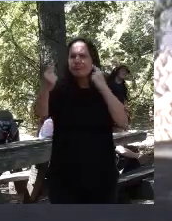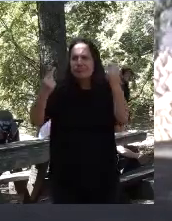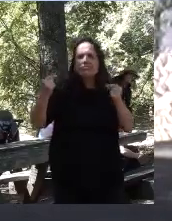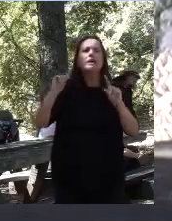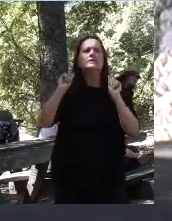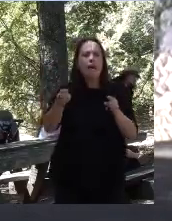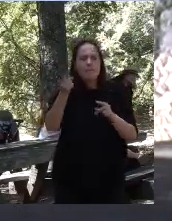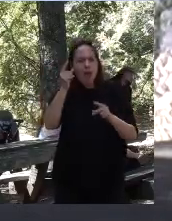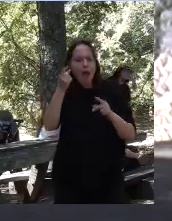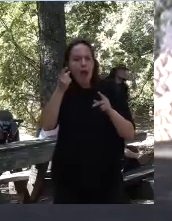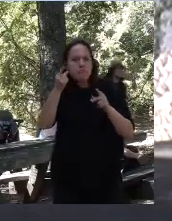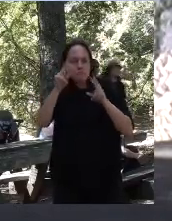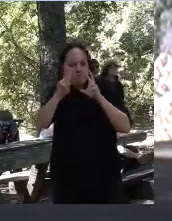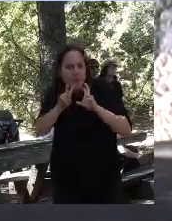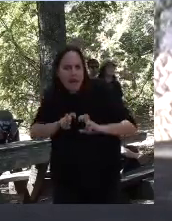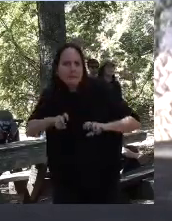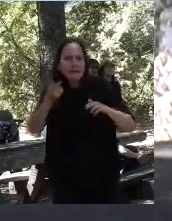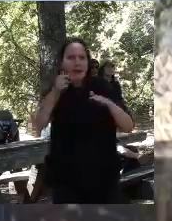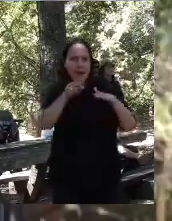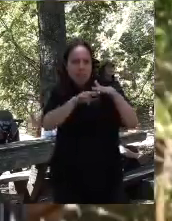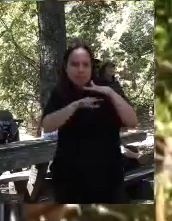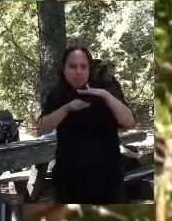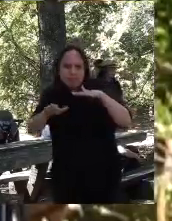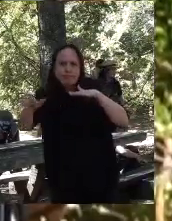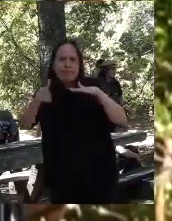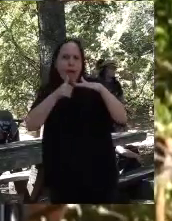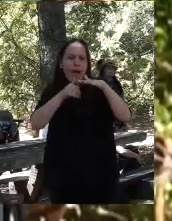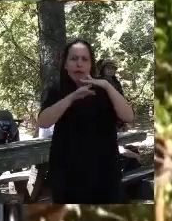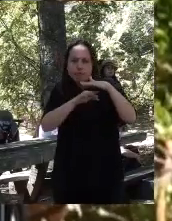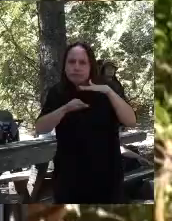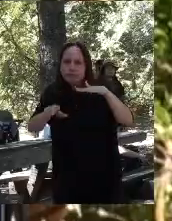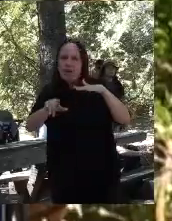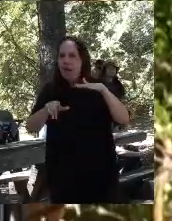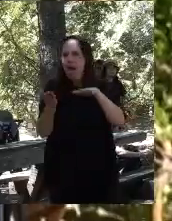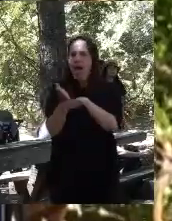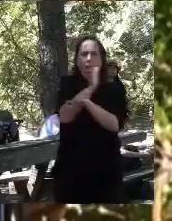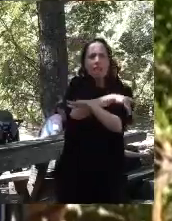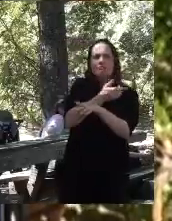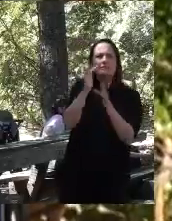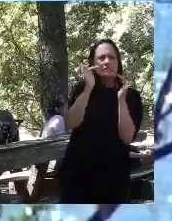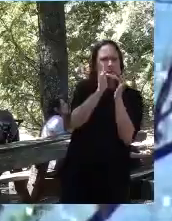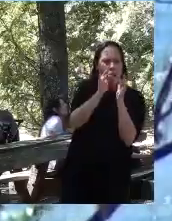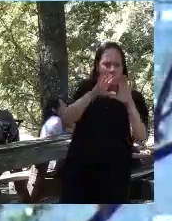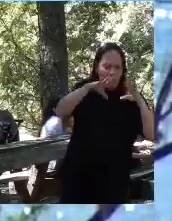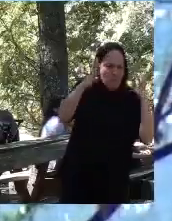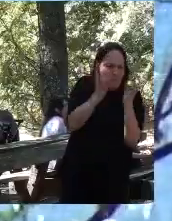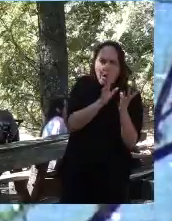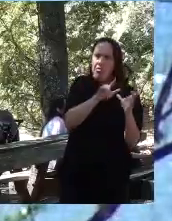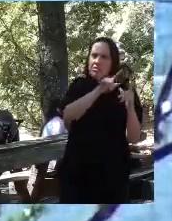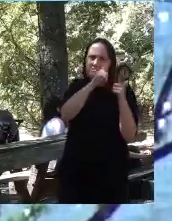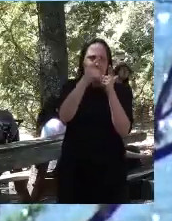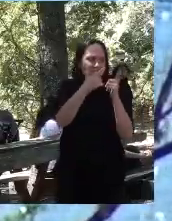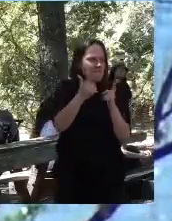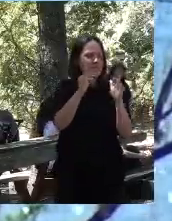movido por el deseo de la aventura. En un mundo sin internet ni redes sociales, las imágenes en blanco y